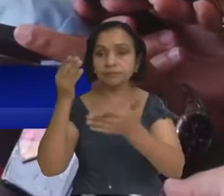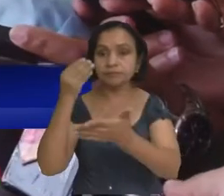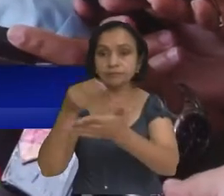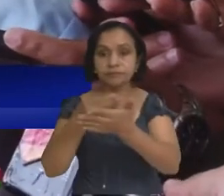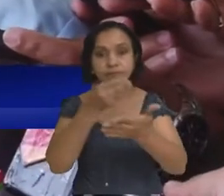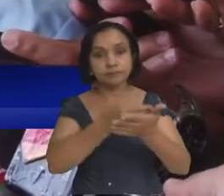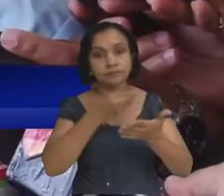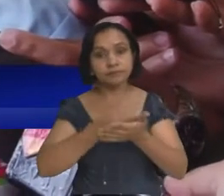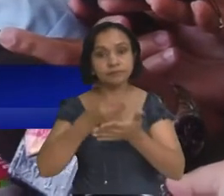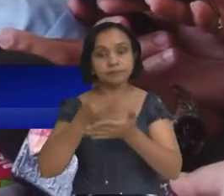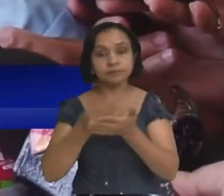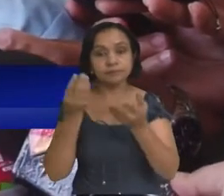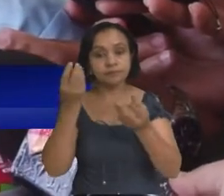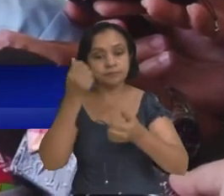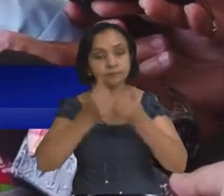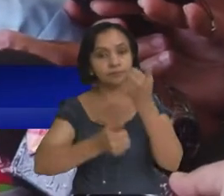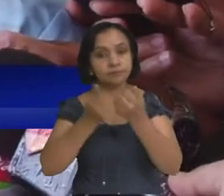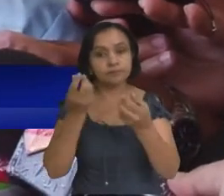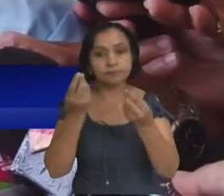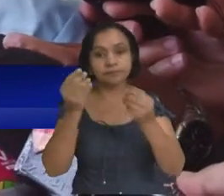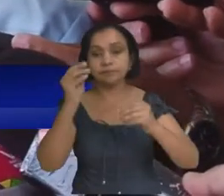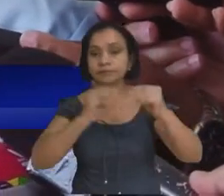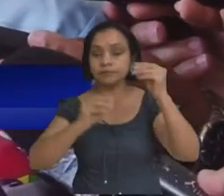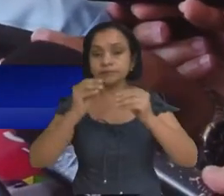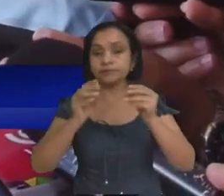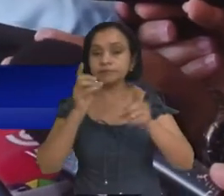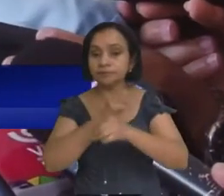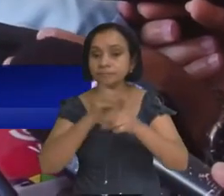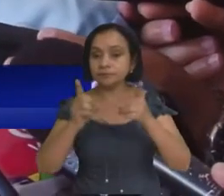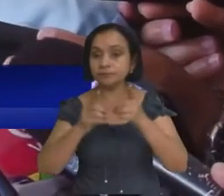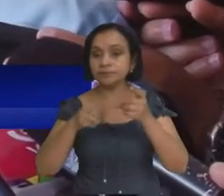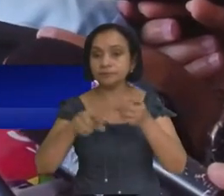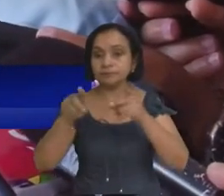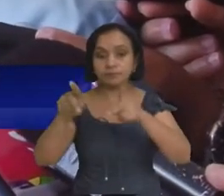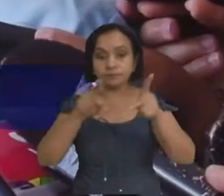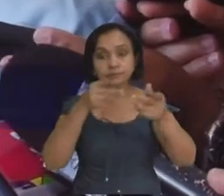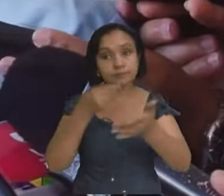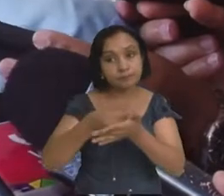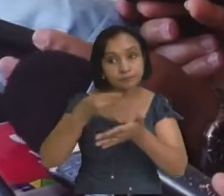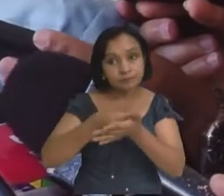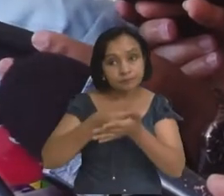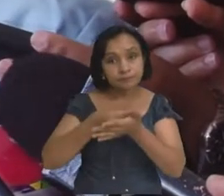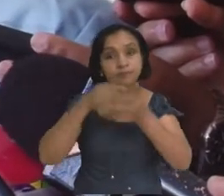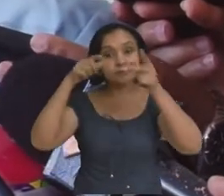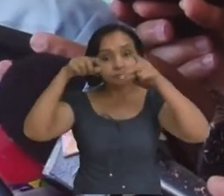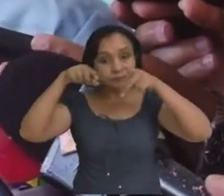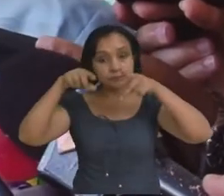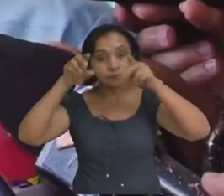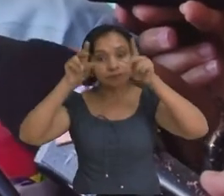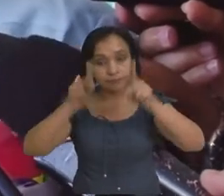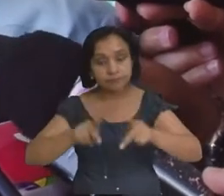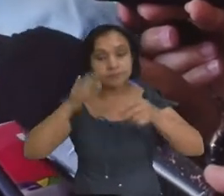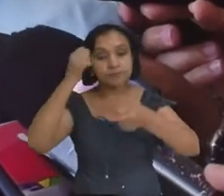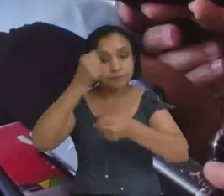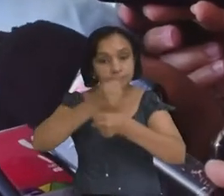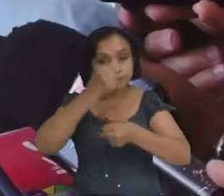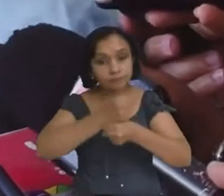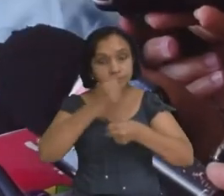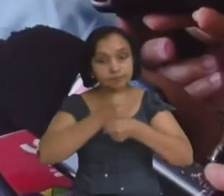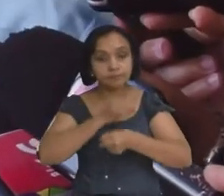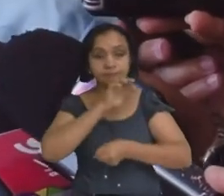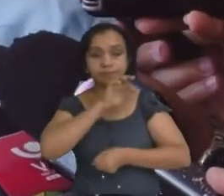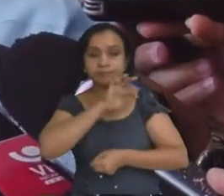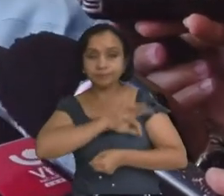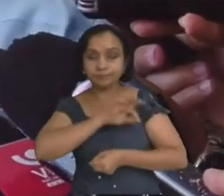aquí hay otro tema económico. Necesitamos incentivar el consumo. Mejoramos la capacidad adquisitiva de los trabajadores pueden ir a